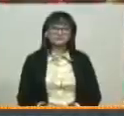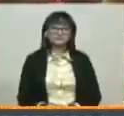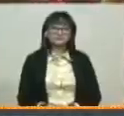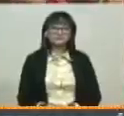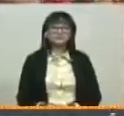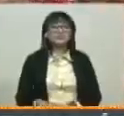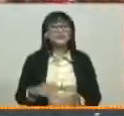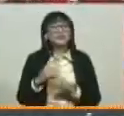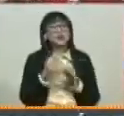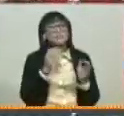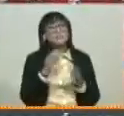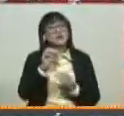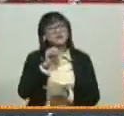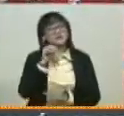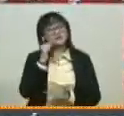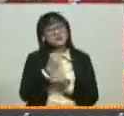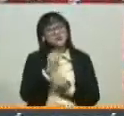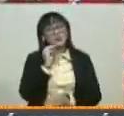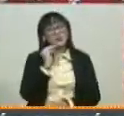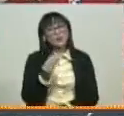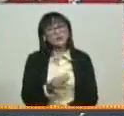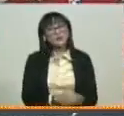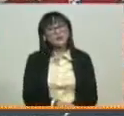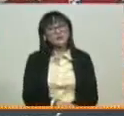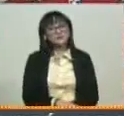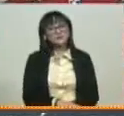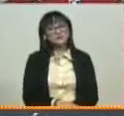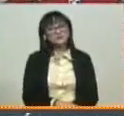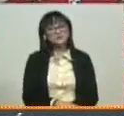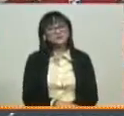Igualmente el Plan Chamba Juvenil